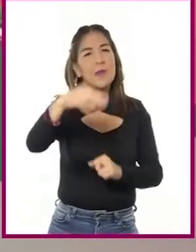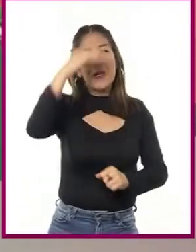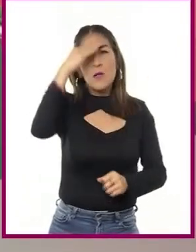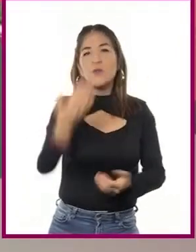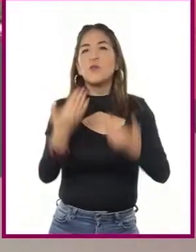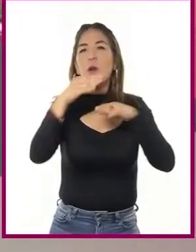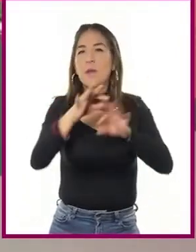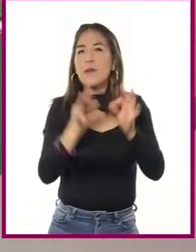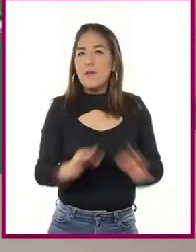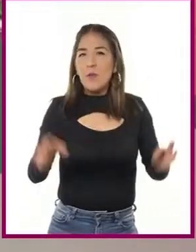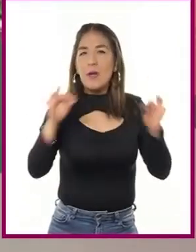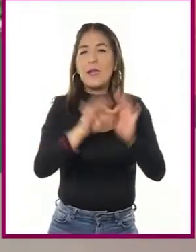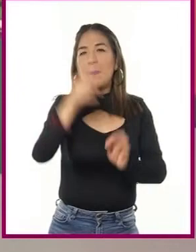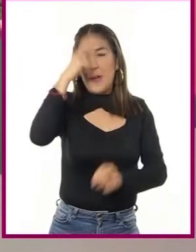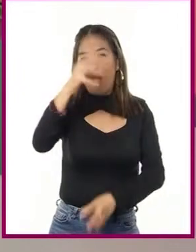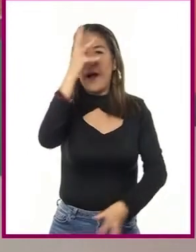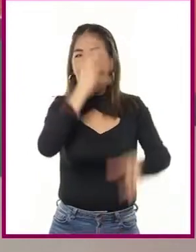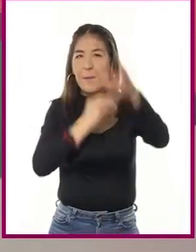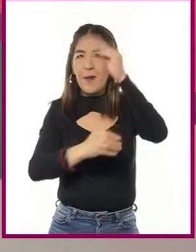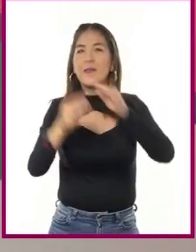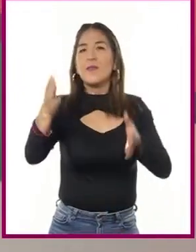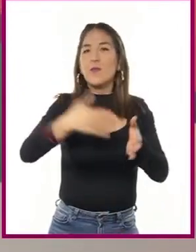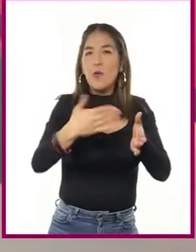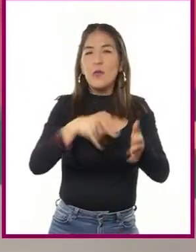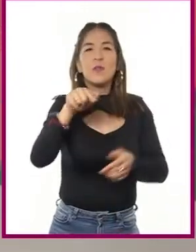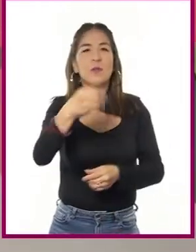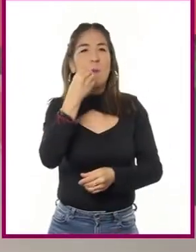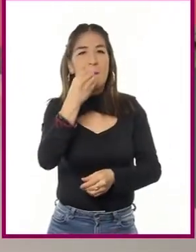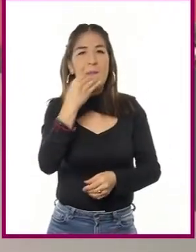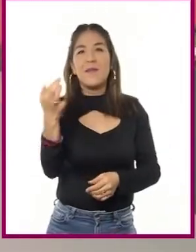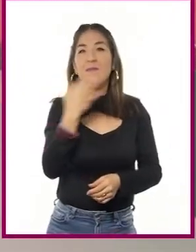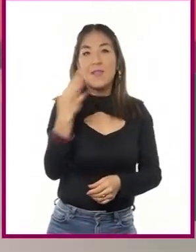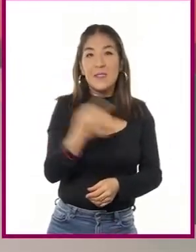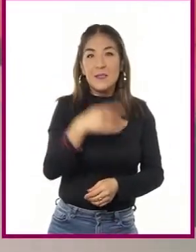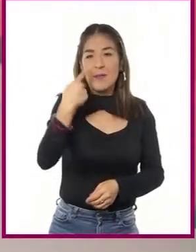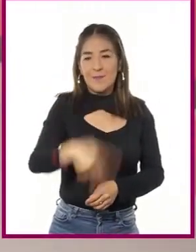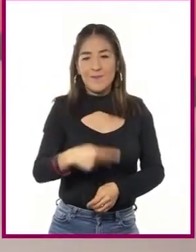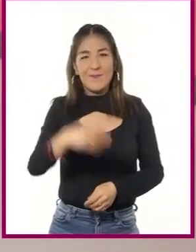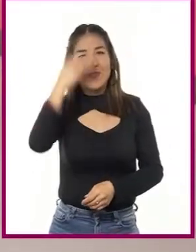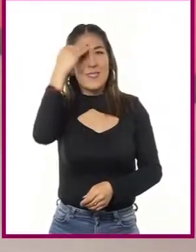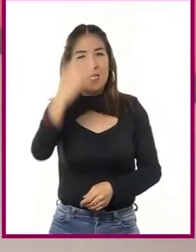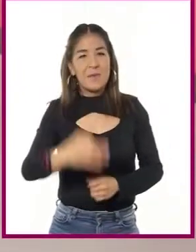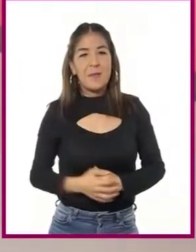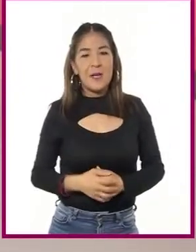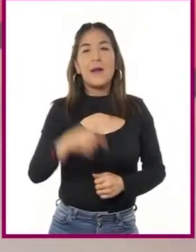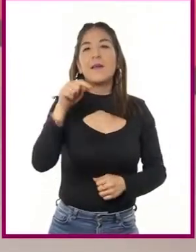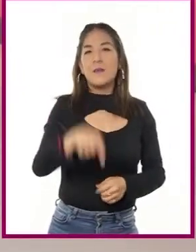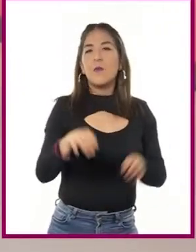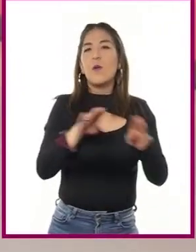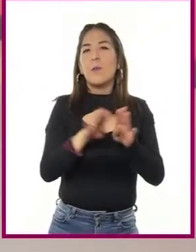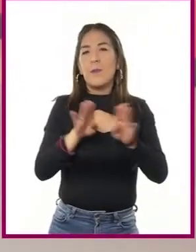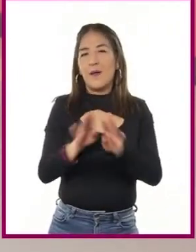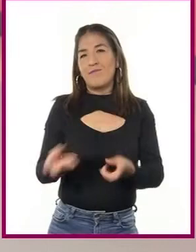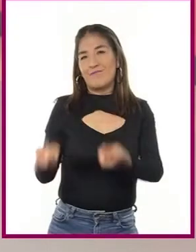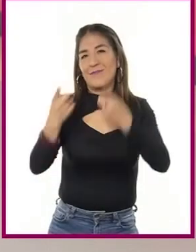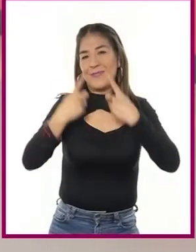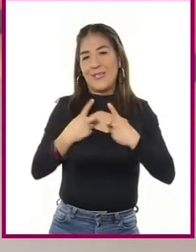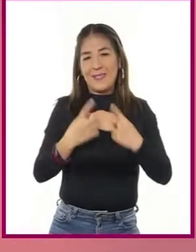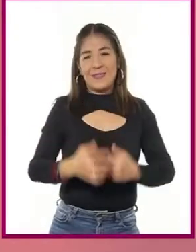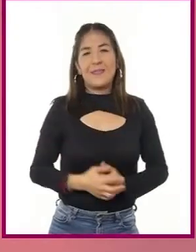la importancia de aprender a cocinar alimentos frescos de temporada que la Madre Tierra nos ofrece.